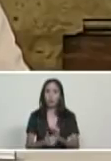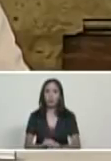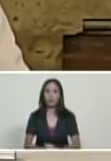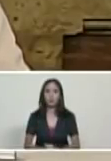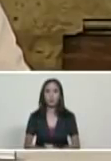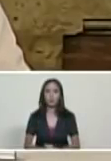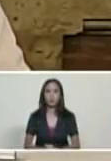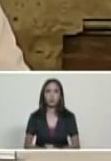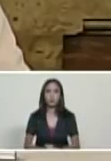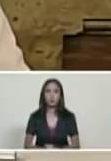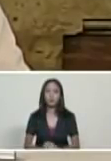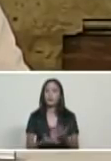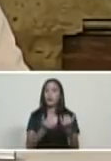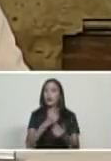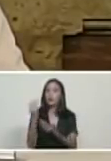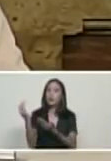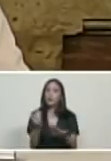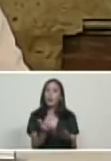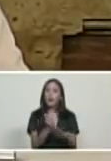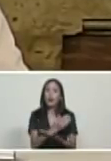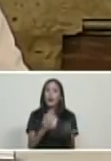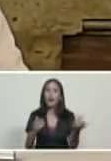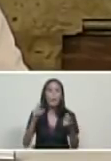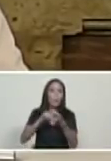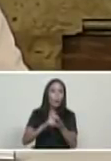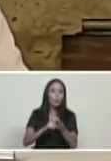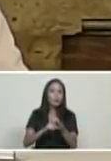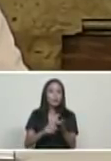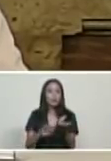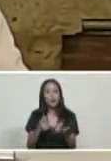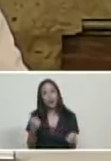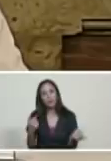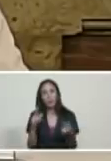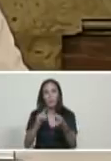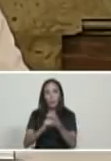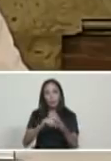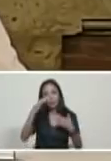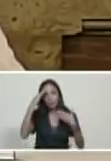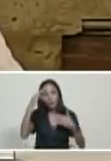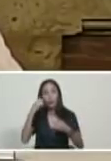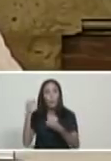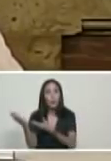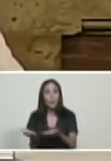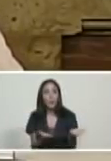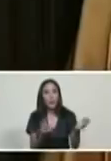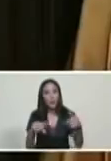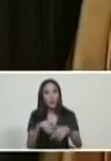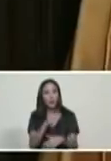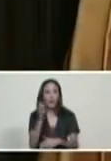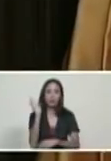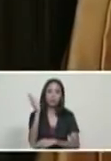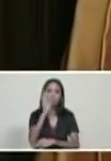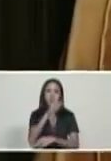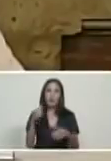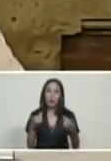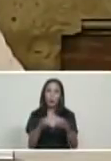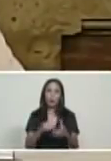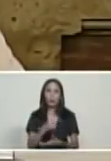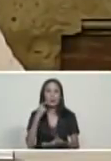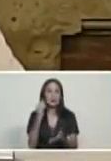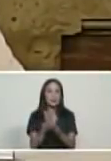conversadito. Está llegando la primera combatiente, Cilia Flores de Maduro. Saludos, bienvenida a esta jornada de trabajo,